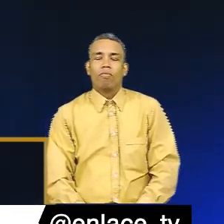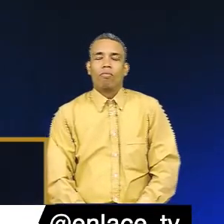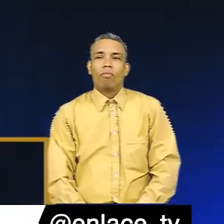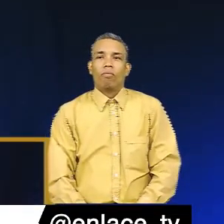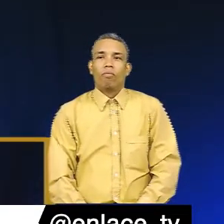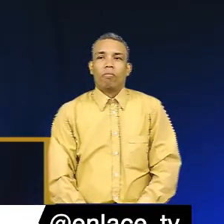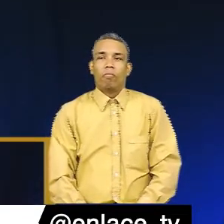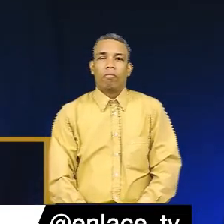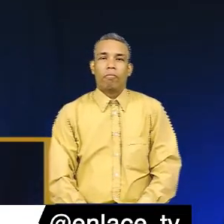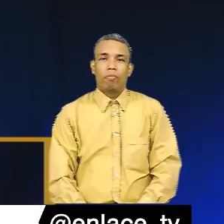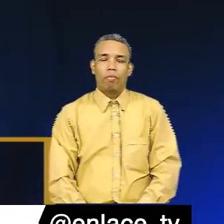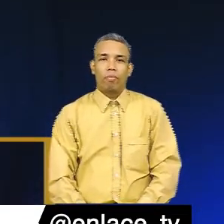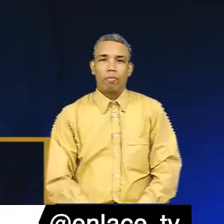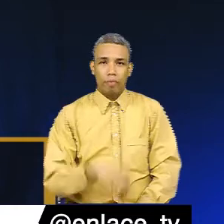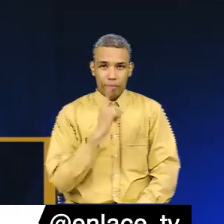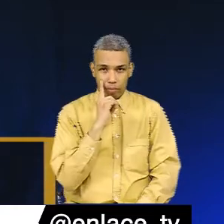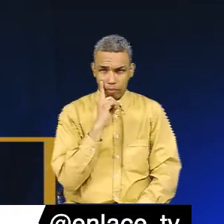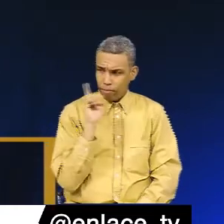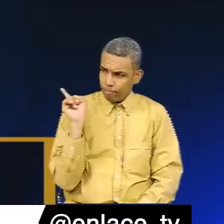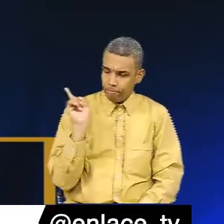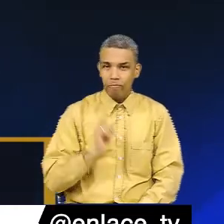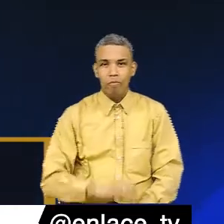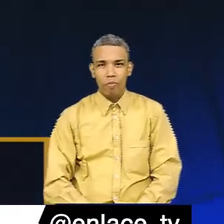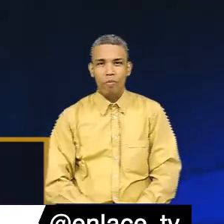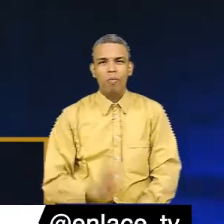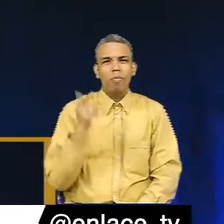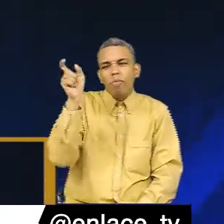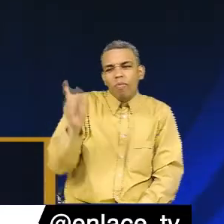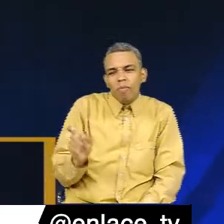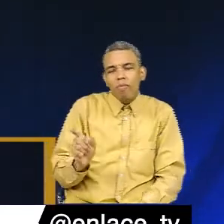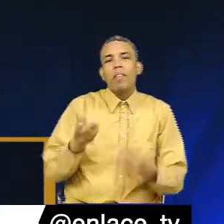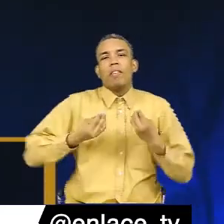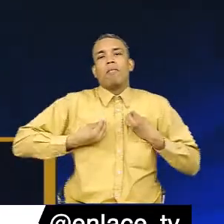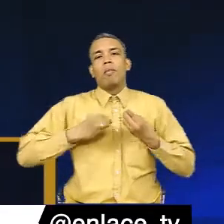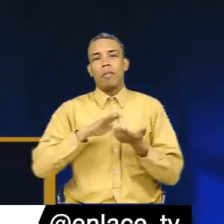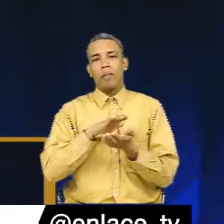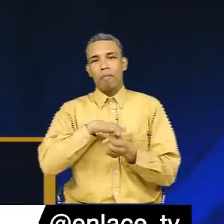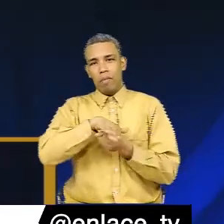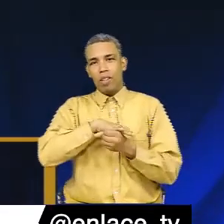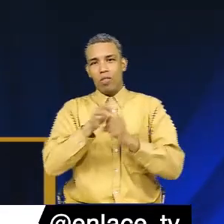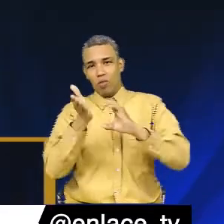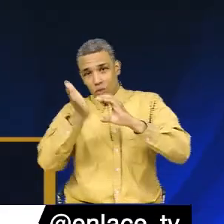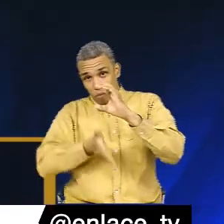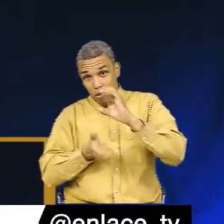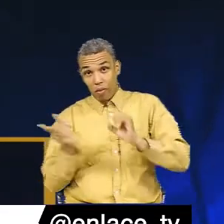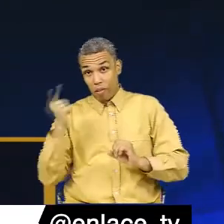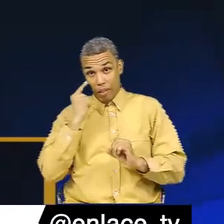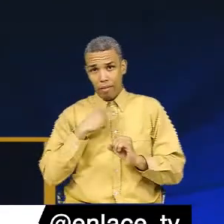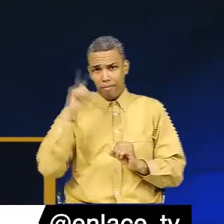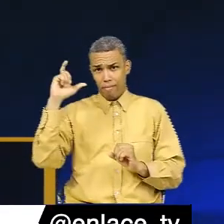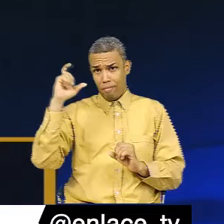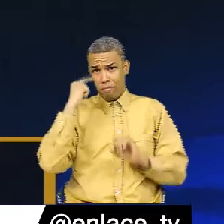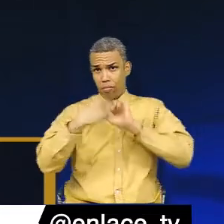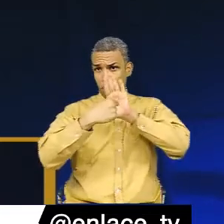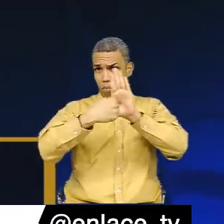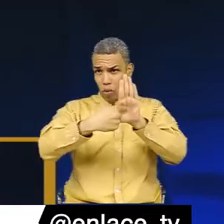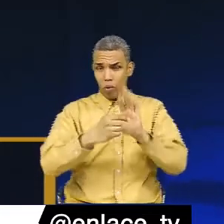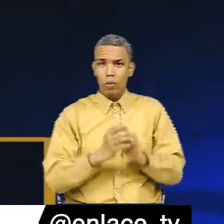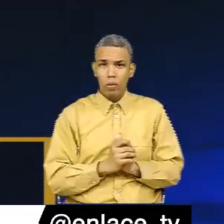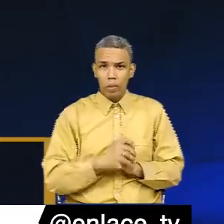Iniciamos nuestro reportero ciudadano con imágenes enviadas de un habitante del barrio Cincuentenario, quien expresa su preocupación por medio de estas